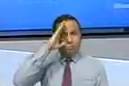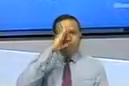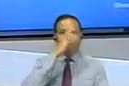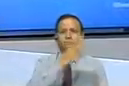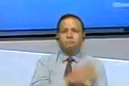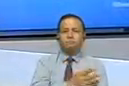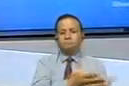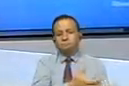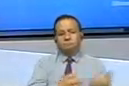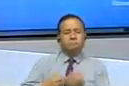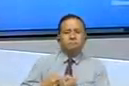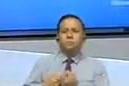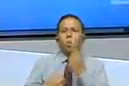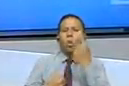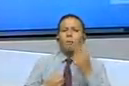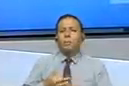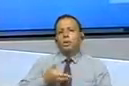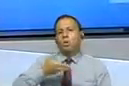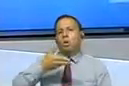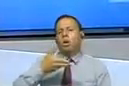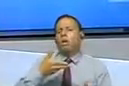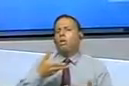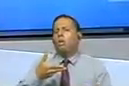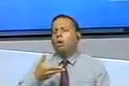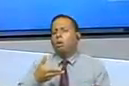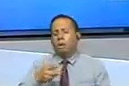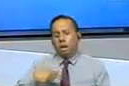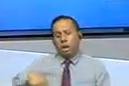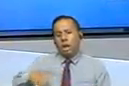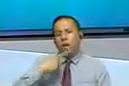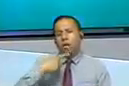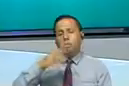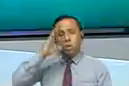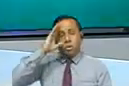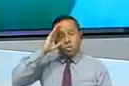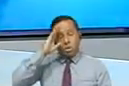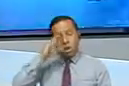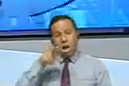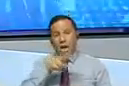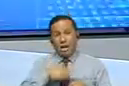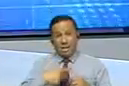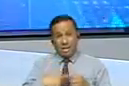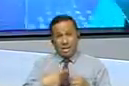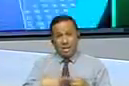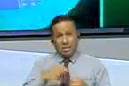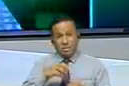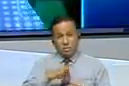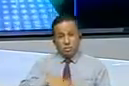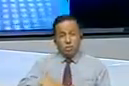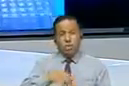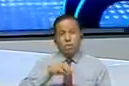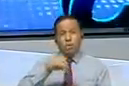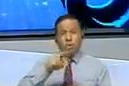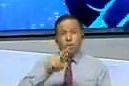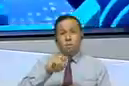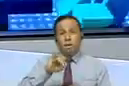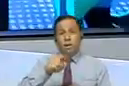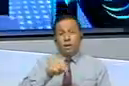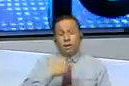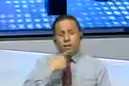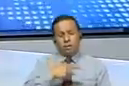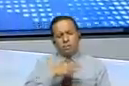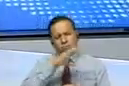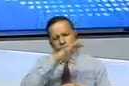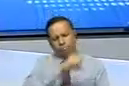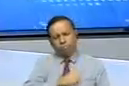fuego durante un operativo de control de motocicletas ejecutado en el sector de La Marín en Quito. Por otro lado, los agentes capturaron a un sujeto acusado